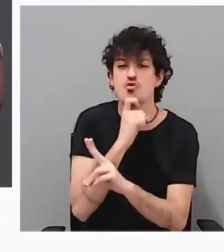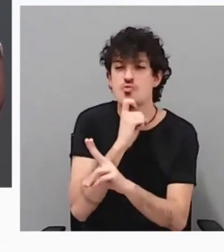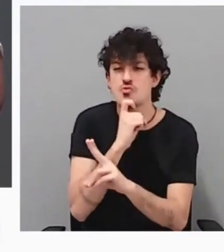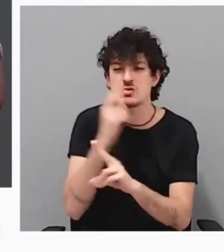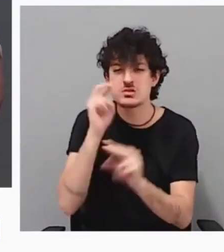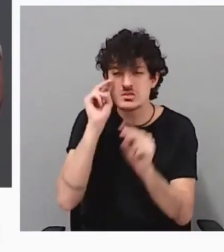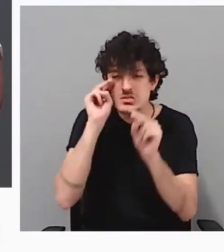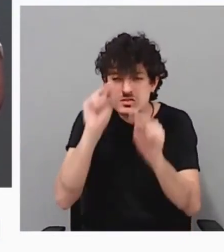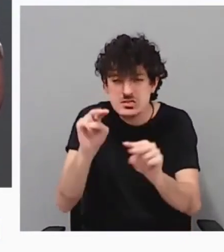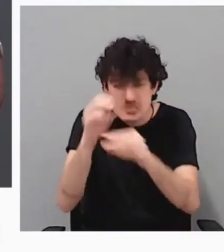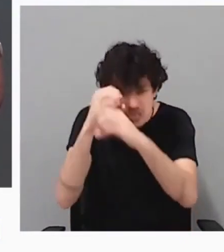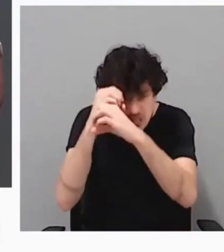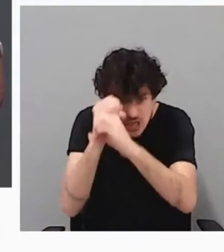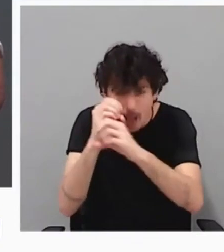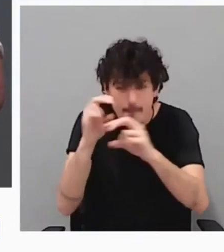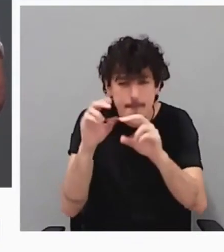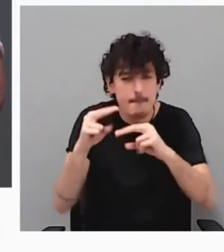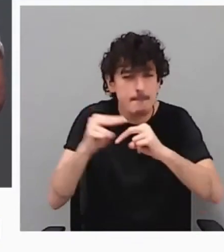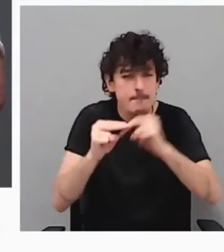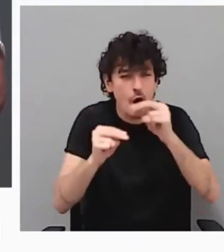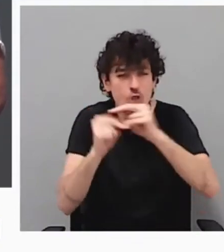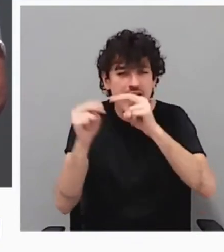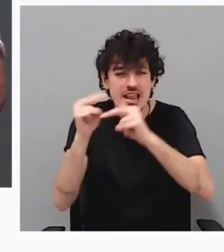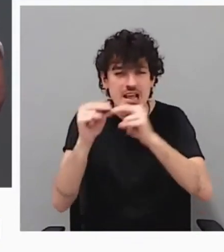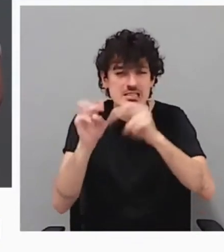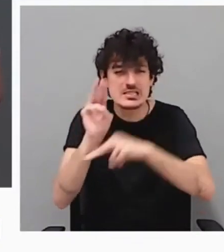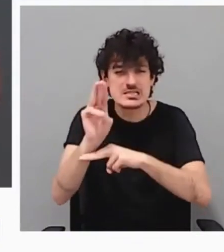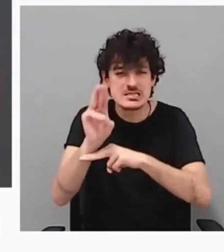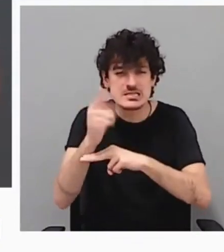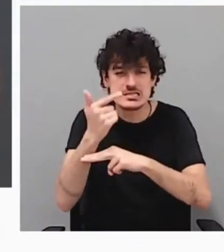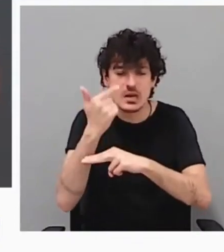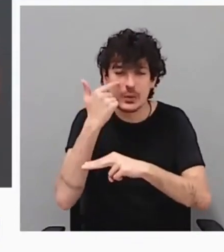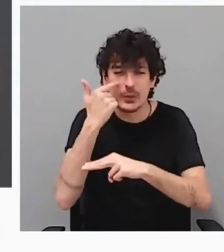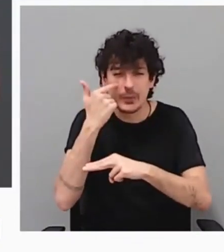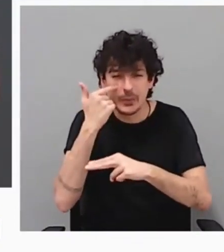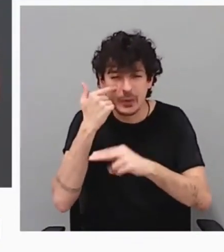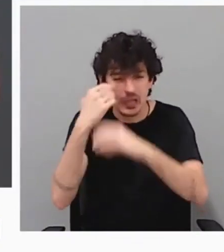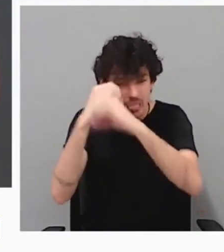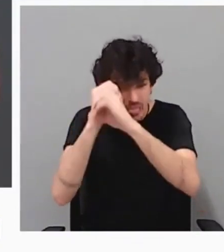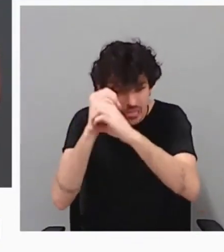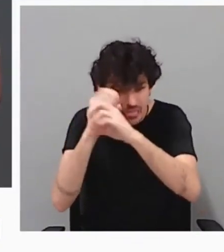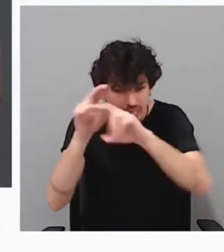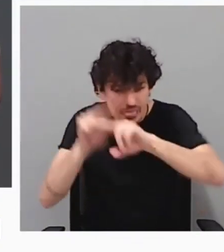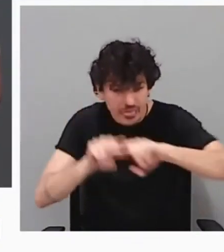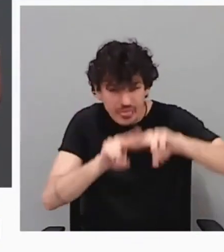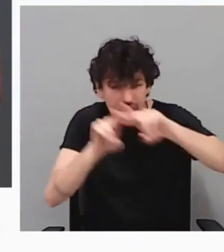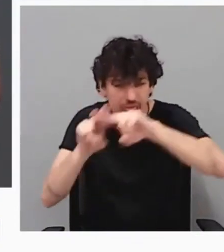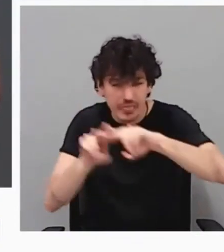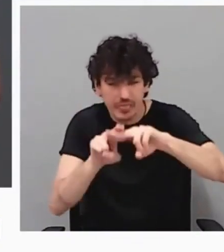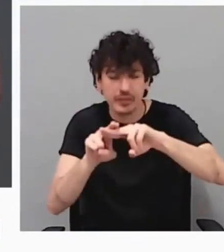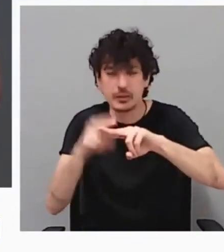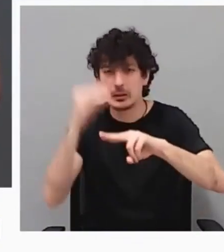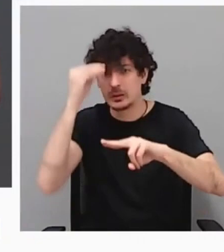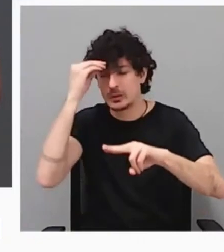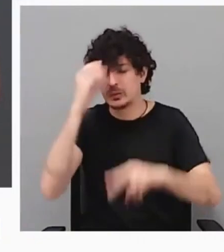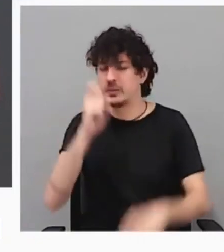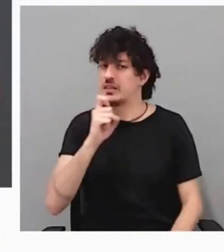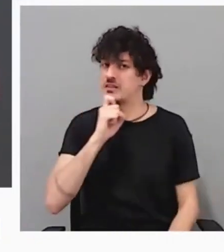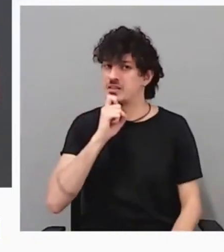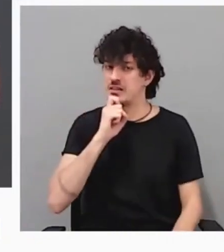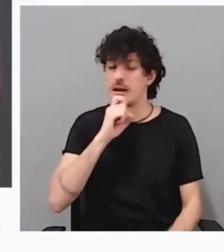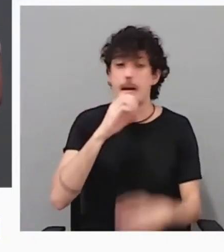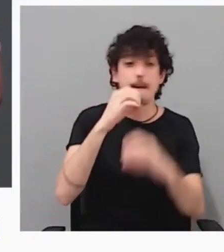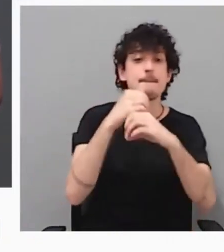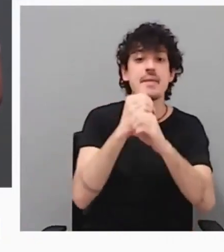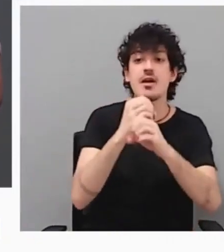será más complejo y que será una mezcla de muchas cosas. Mejores biosensores, que he explicado al principio, capaces